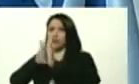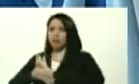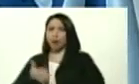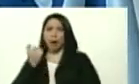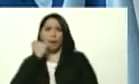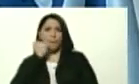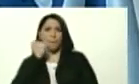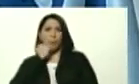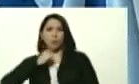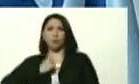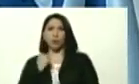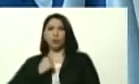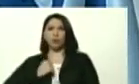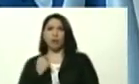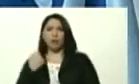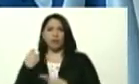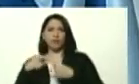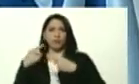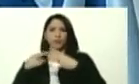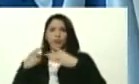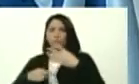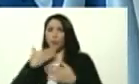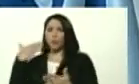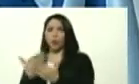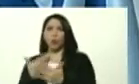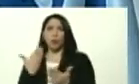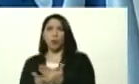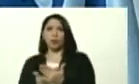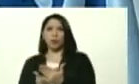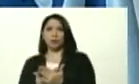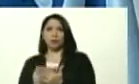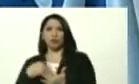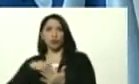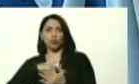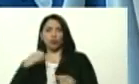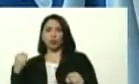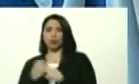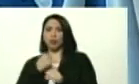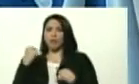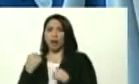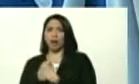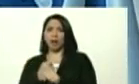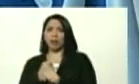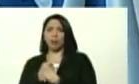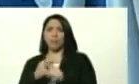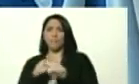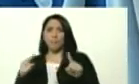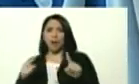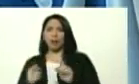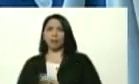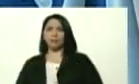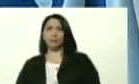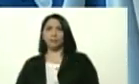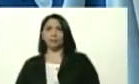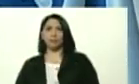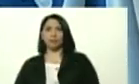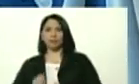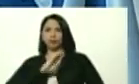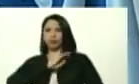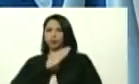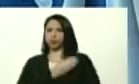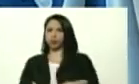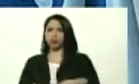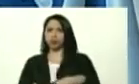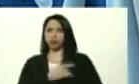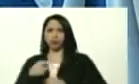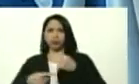abusos policiales, entre otras propuestas que estamos trabajando en aras, repito, de fortalecer cada día